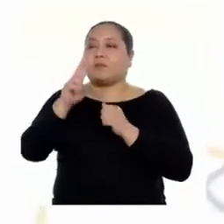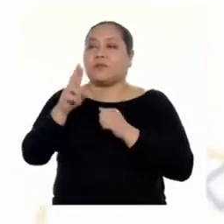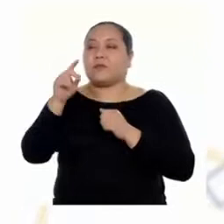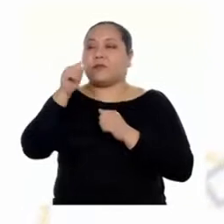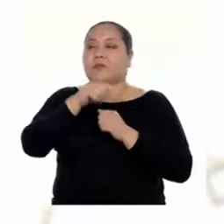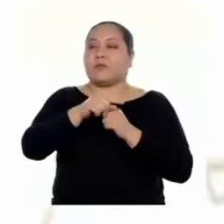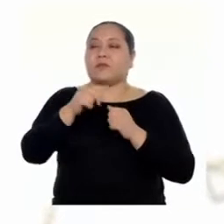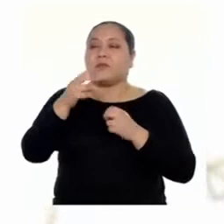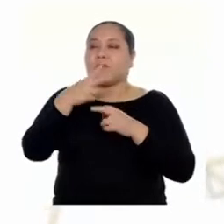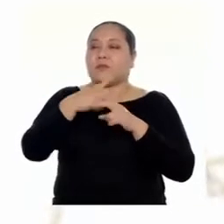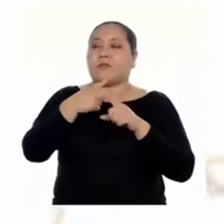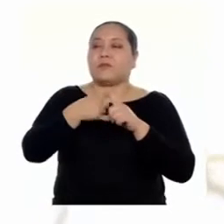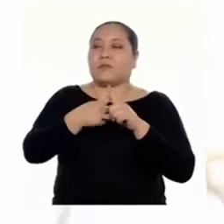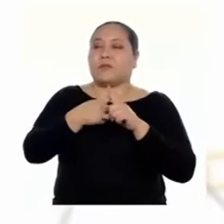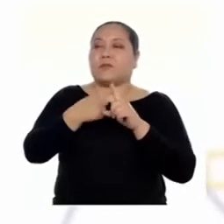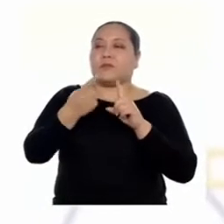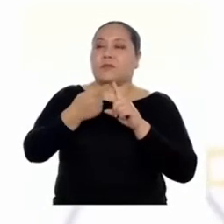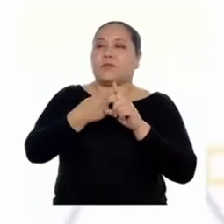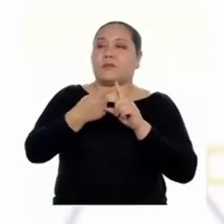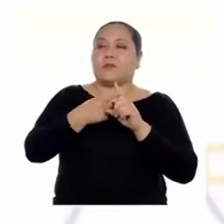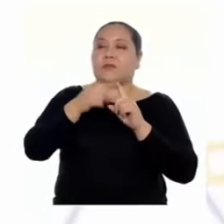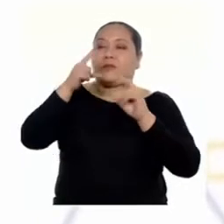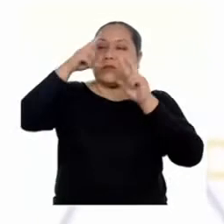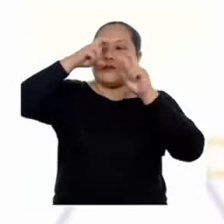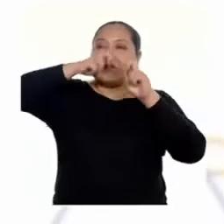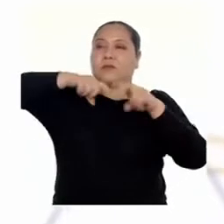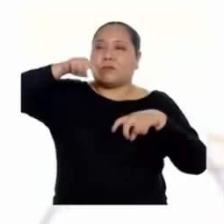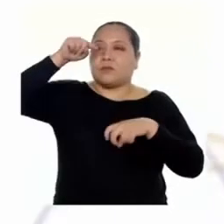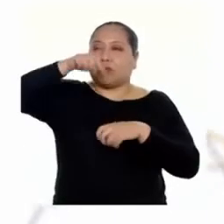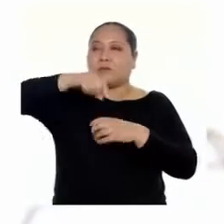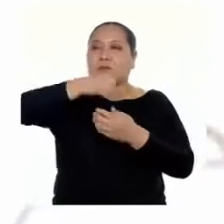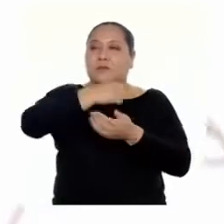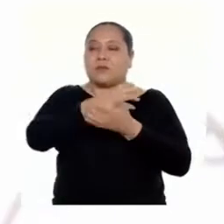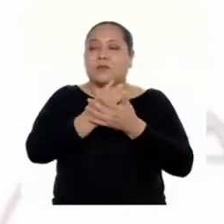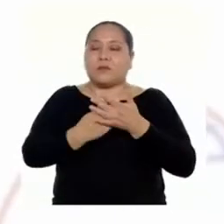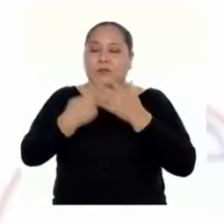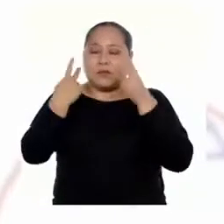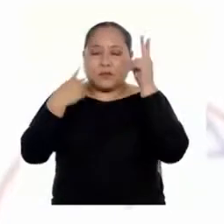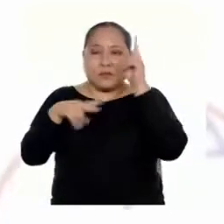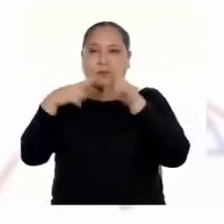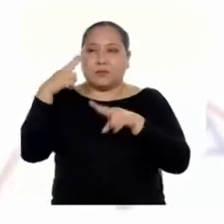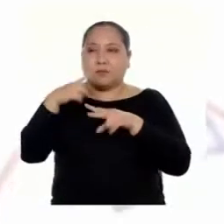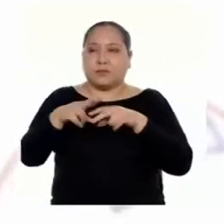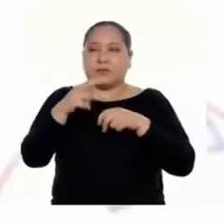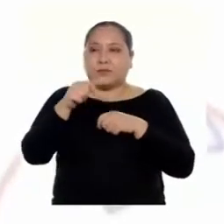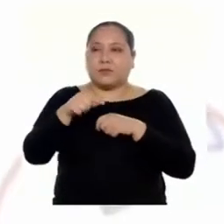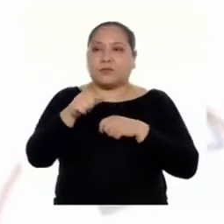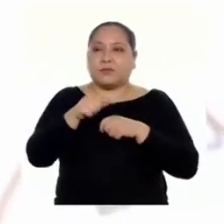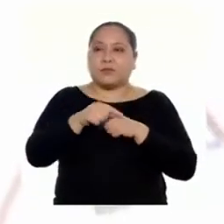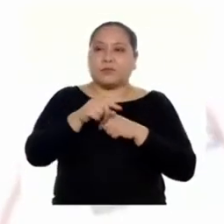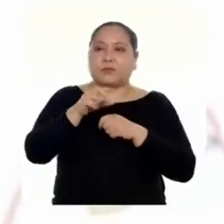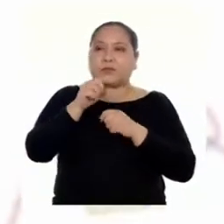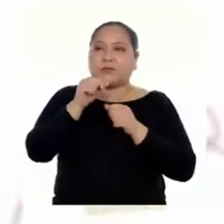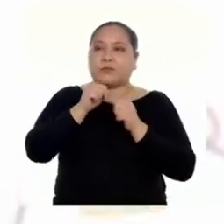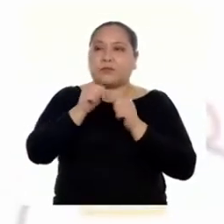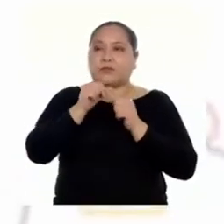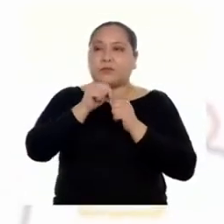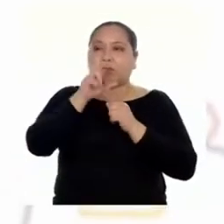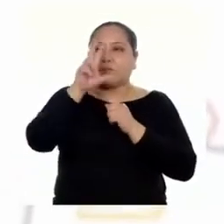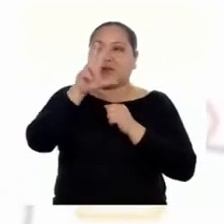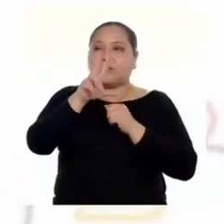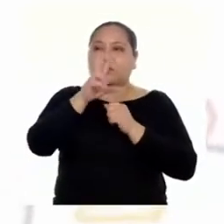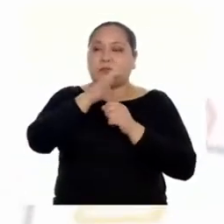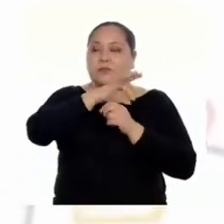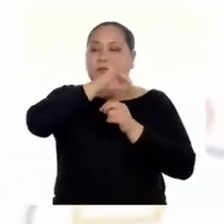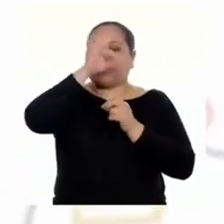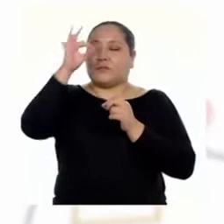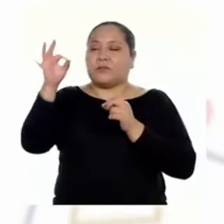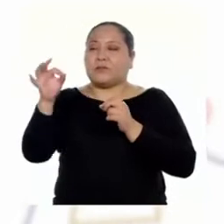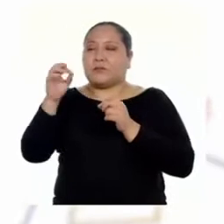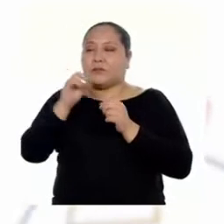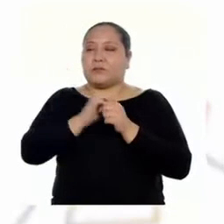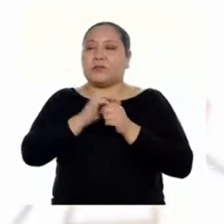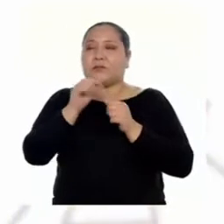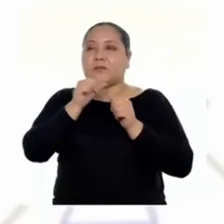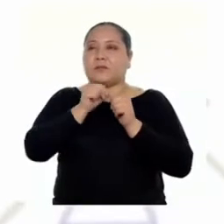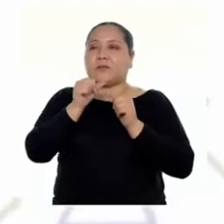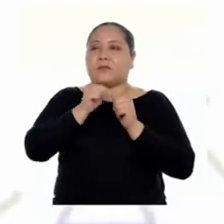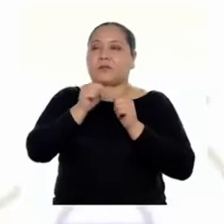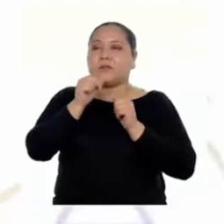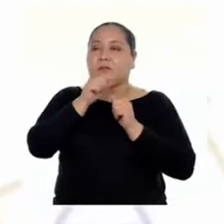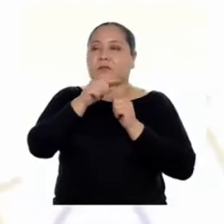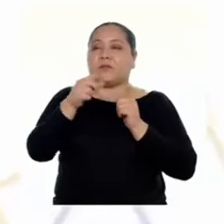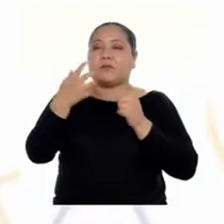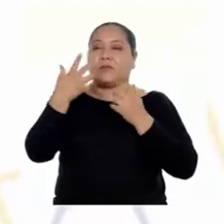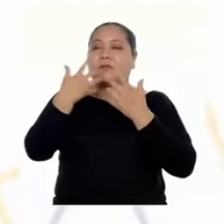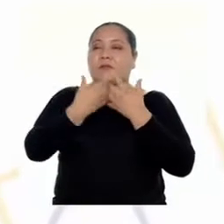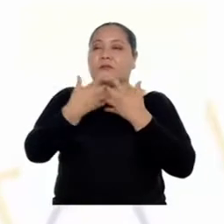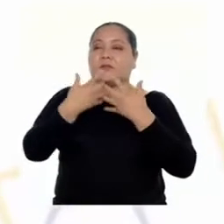1 con R. Si analizamos esta expresión, podemos darnos cuenta que el exponente 3 está relacionado al periodo o tiempo